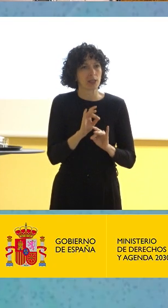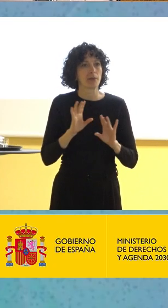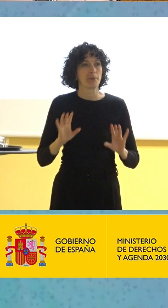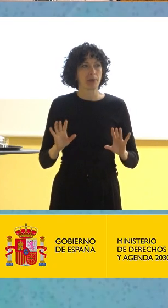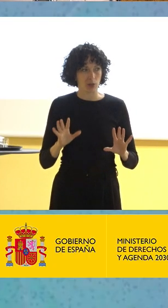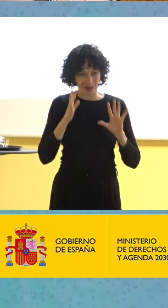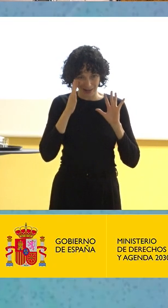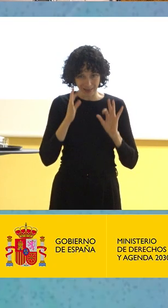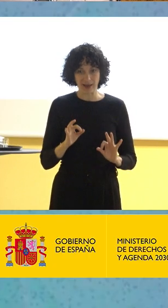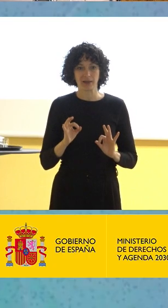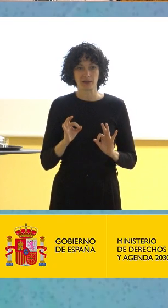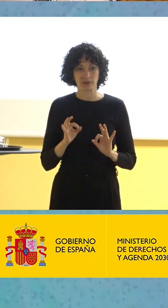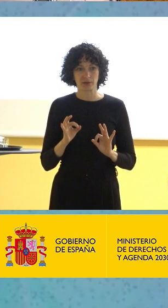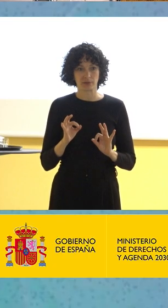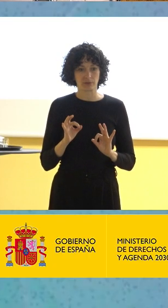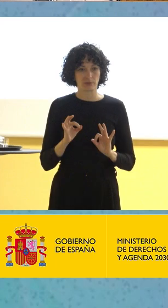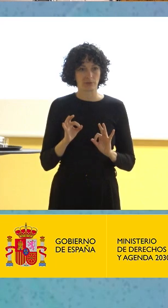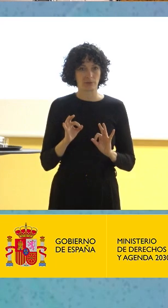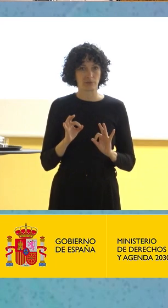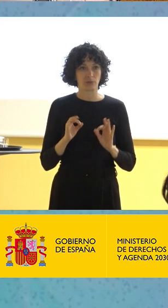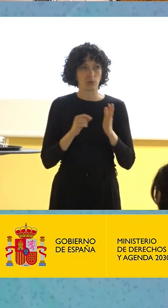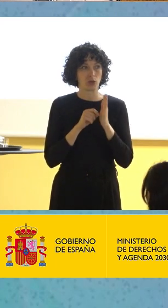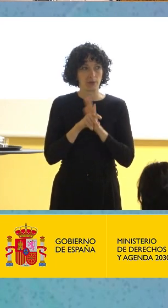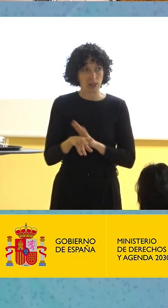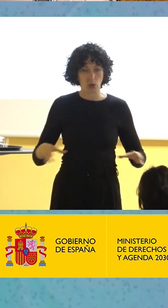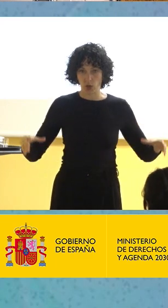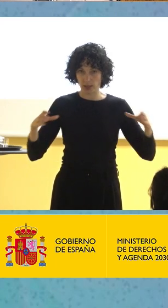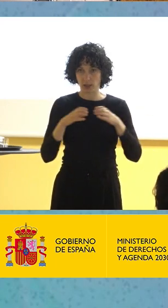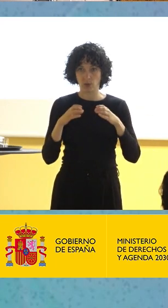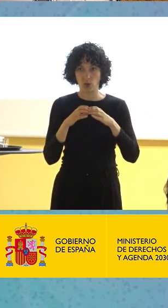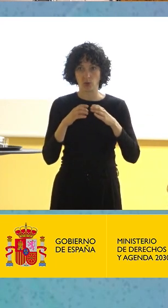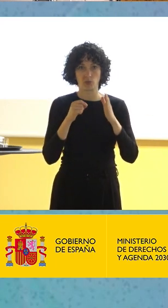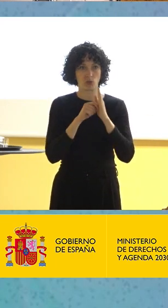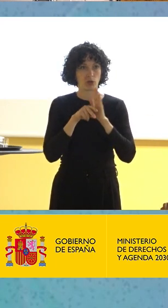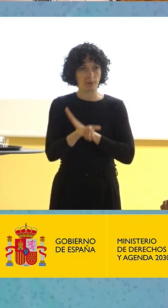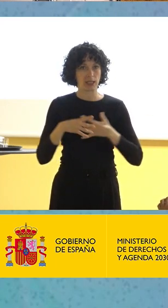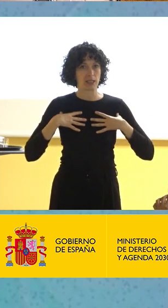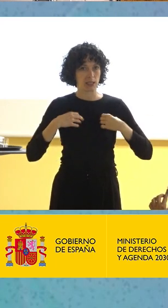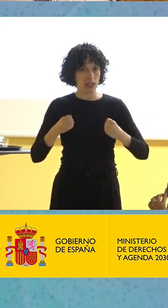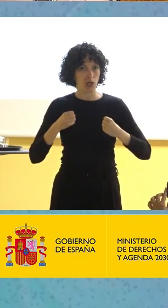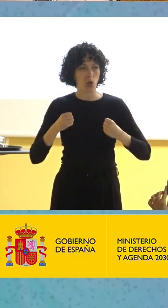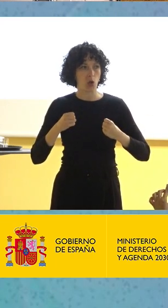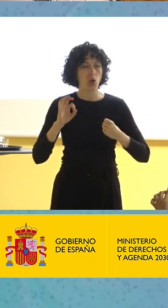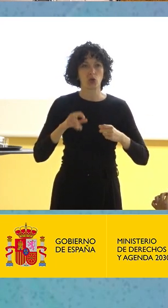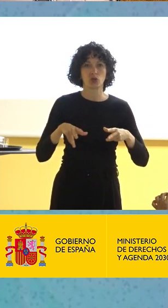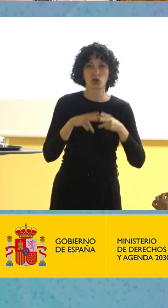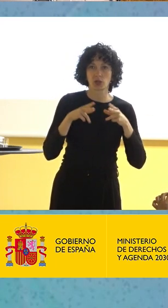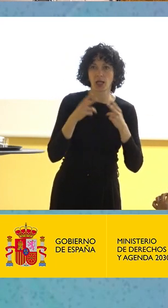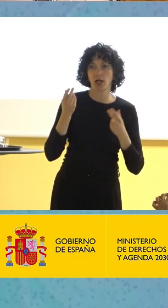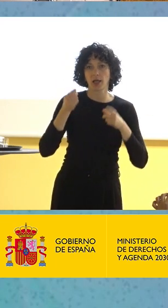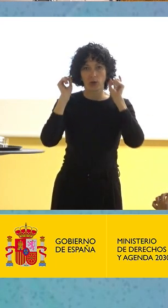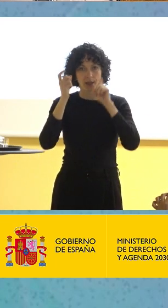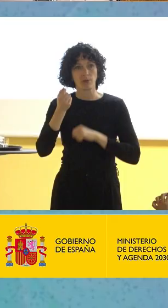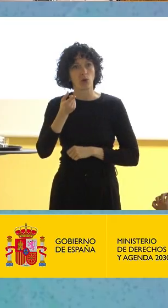cómo realmente son relevantes a nivel colectivo desde un punto de vista sanitario, pero también social, educativo